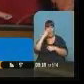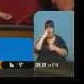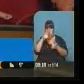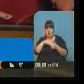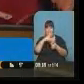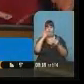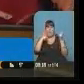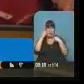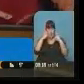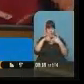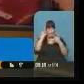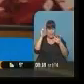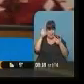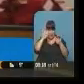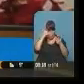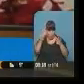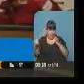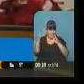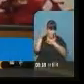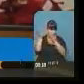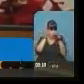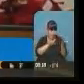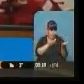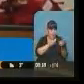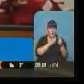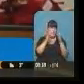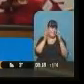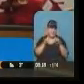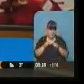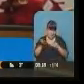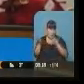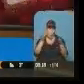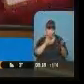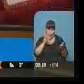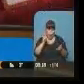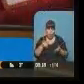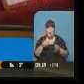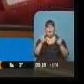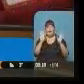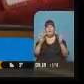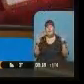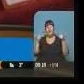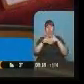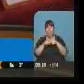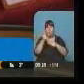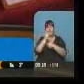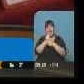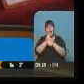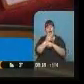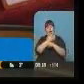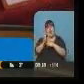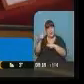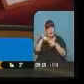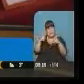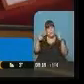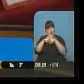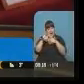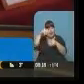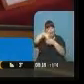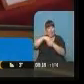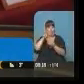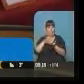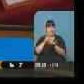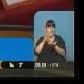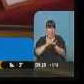de paraguay de brasil y de uruguay seguramente lo va a recibir pero la comisión funciona digamos con sus miembros en